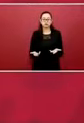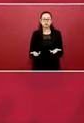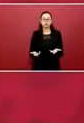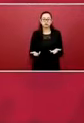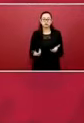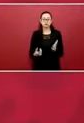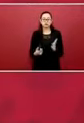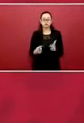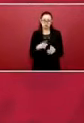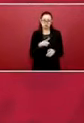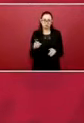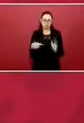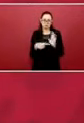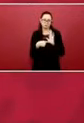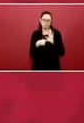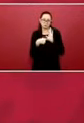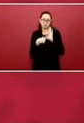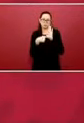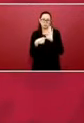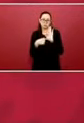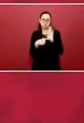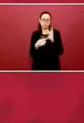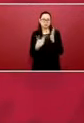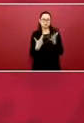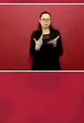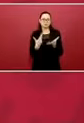van a haber fondos